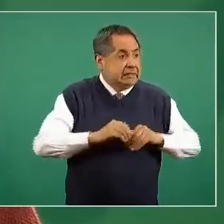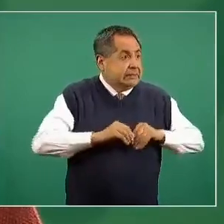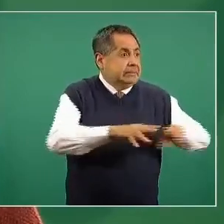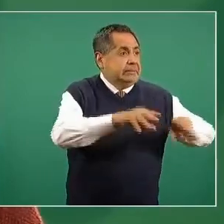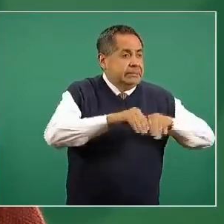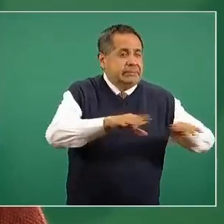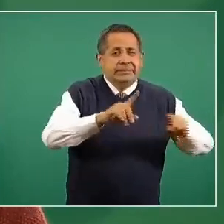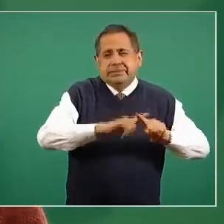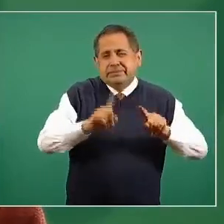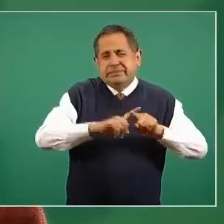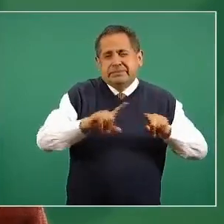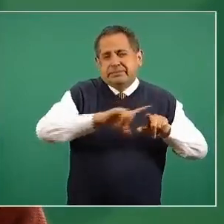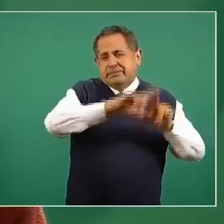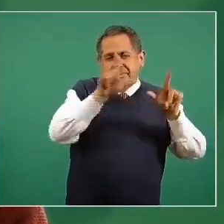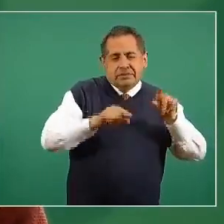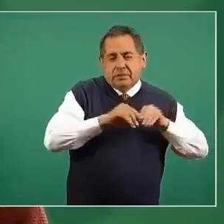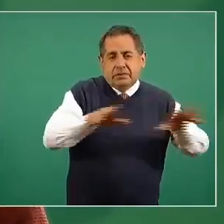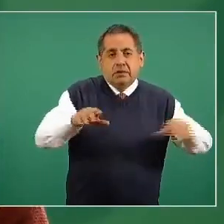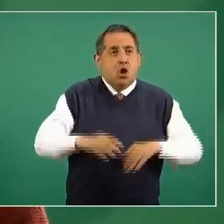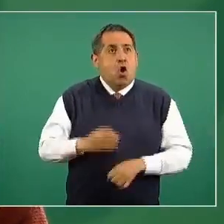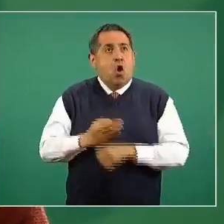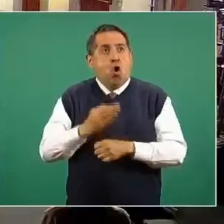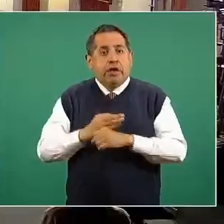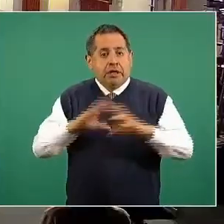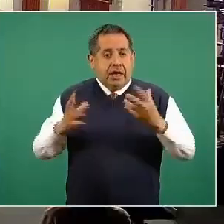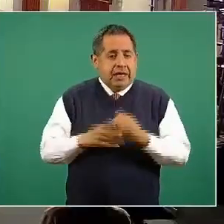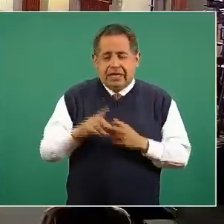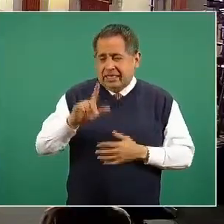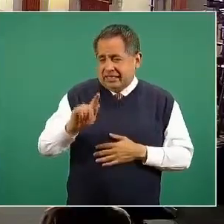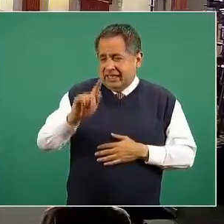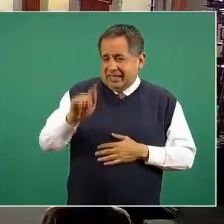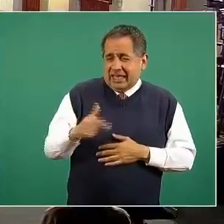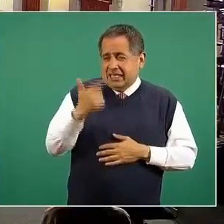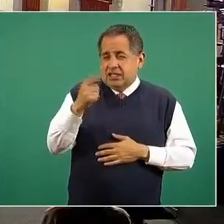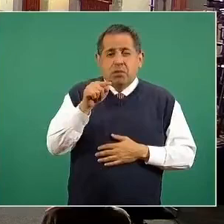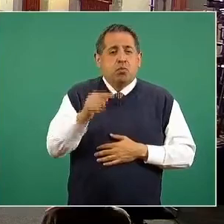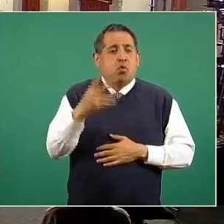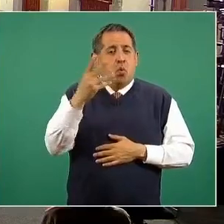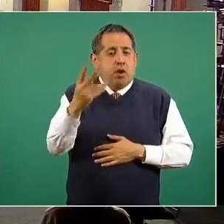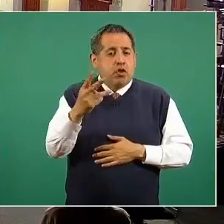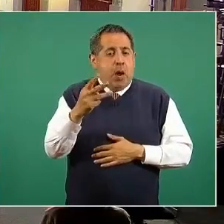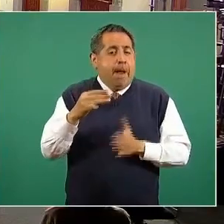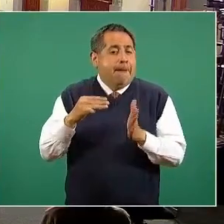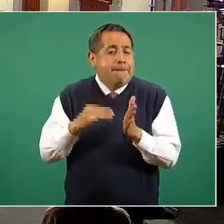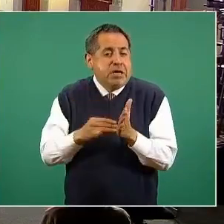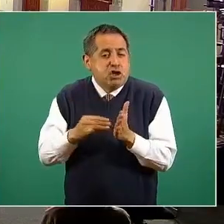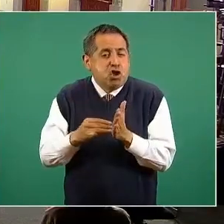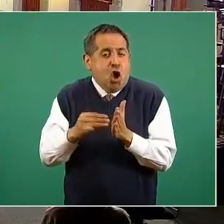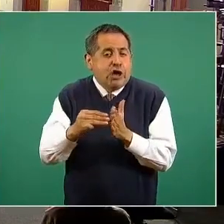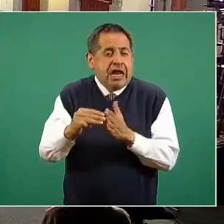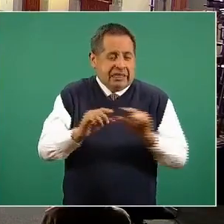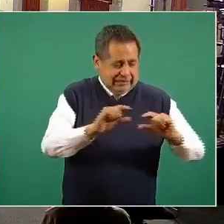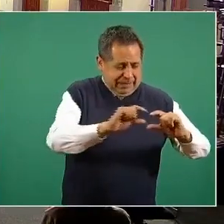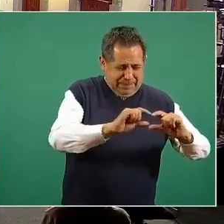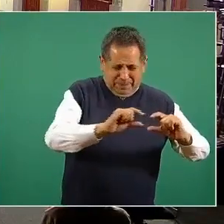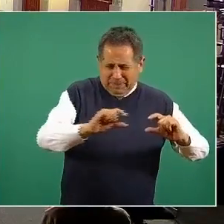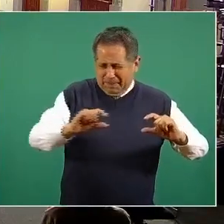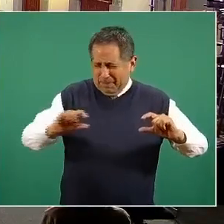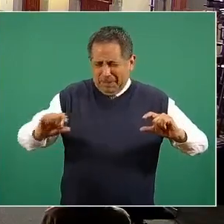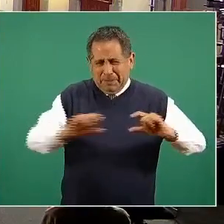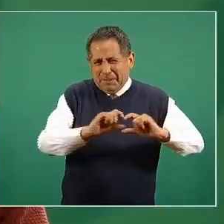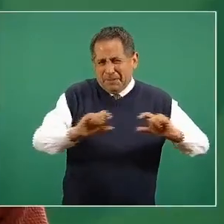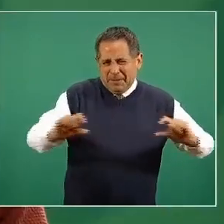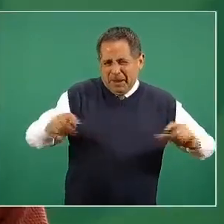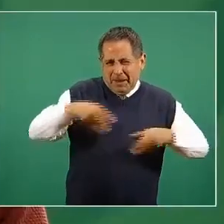gobierno mexicano. Se han contratado 77.4 millones de dosis y también las